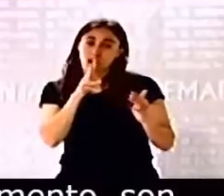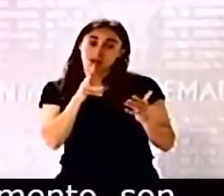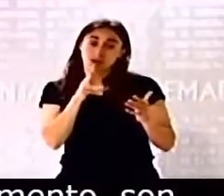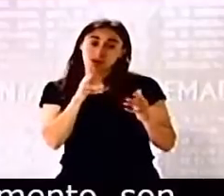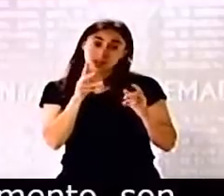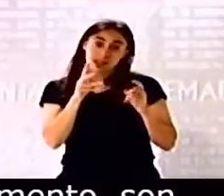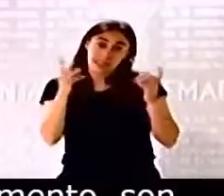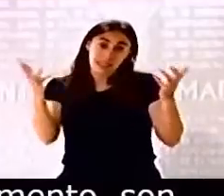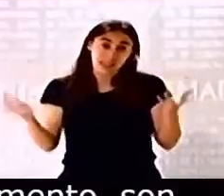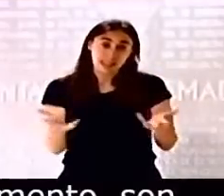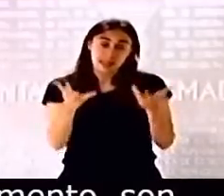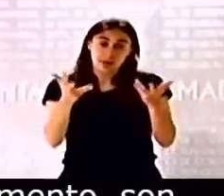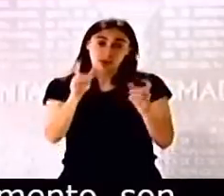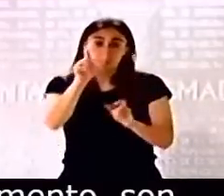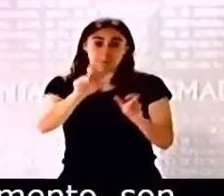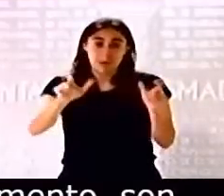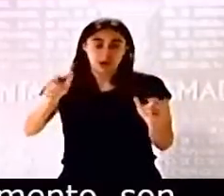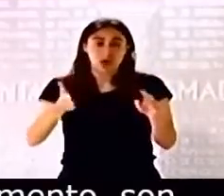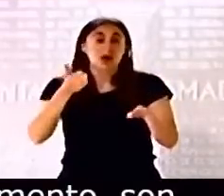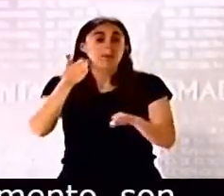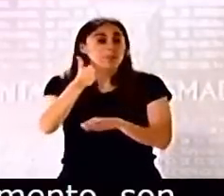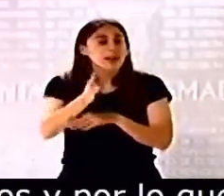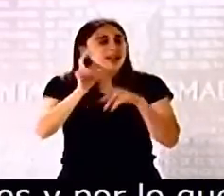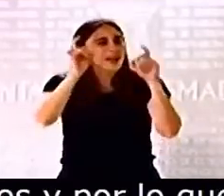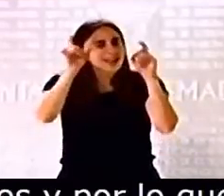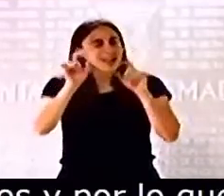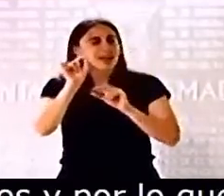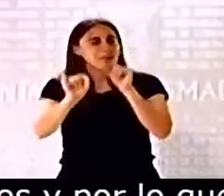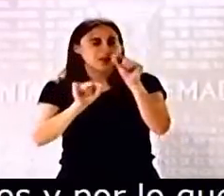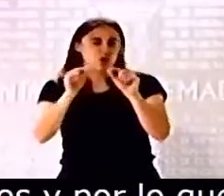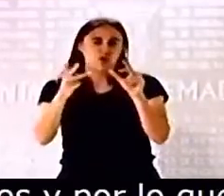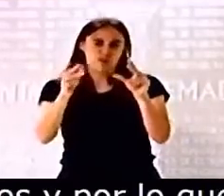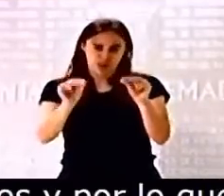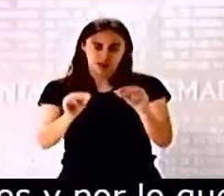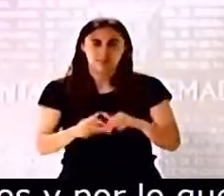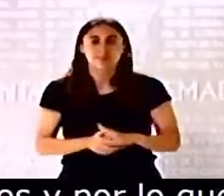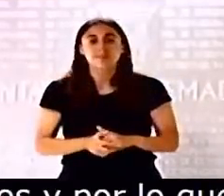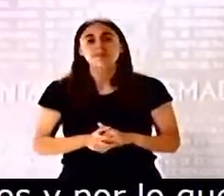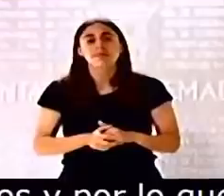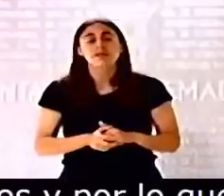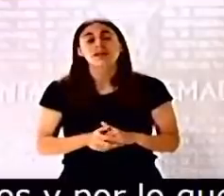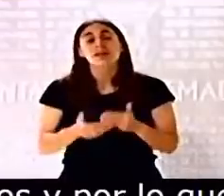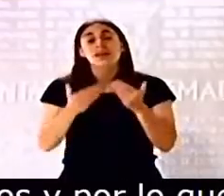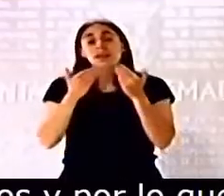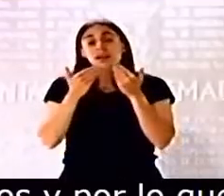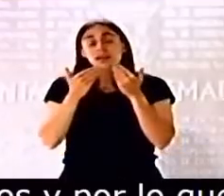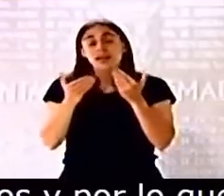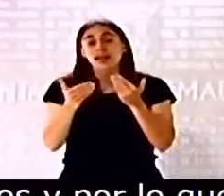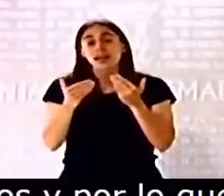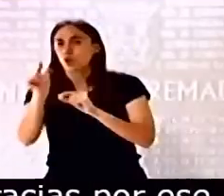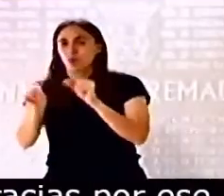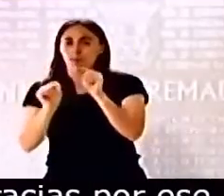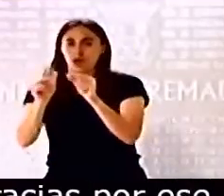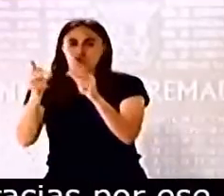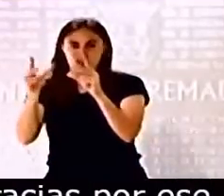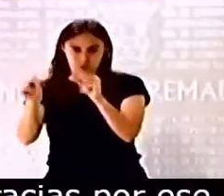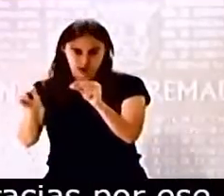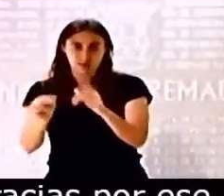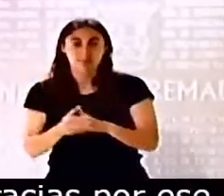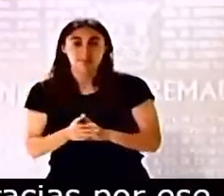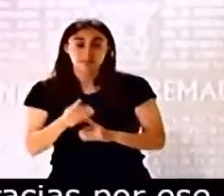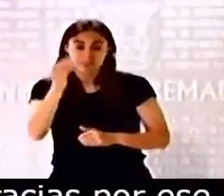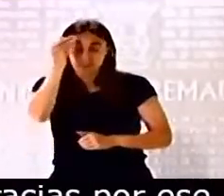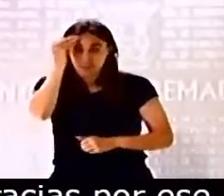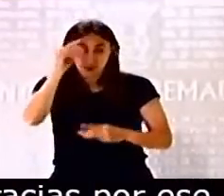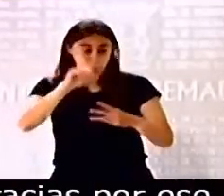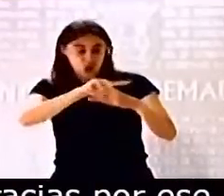acuda para acabar con el virus. Gracias, entonces, por ese adelanto. Los